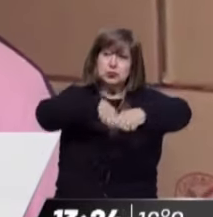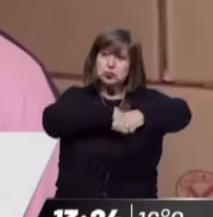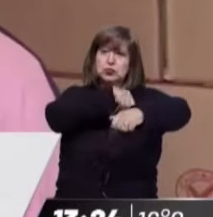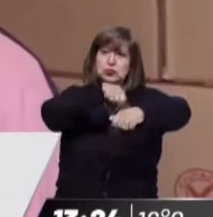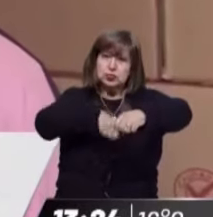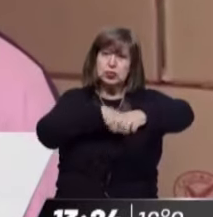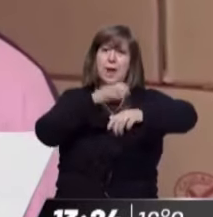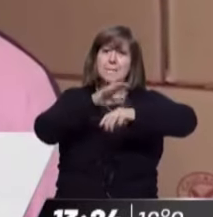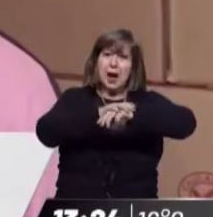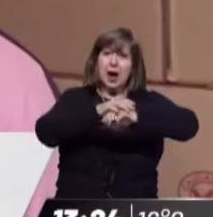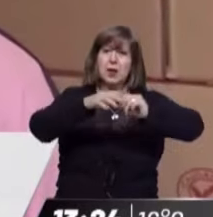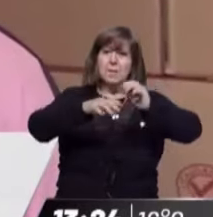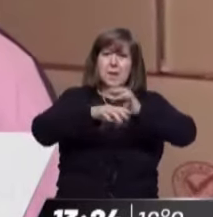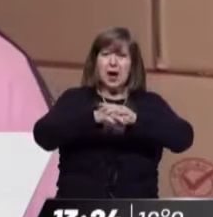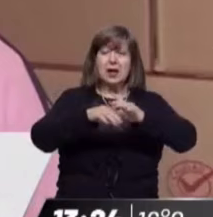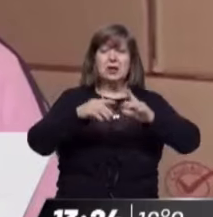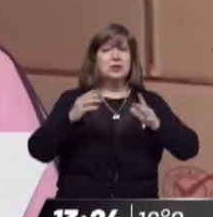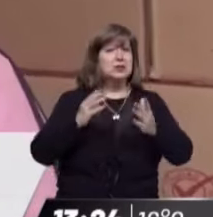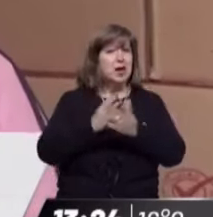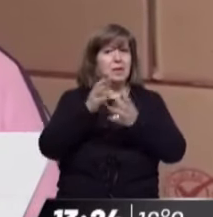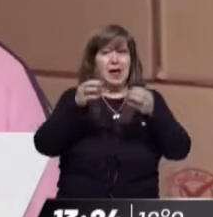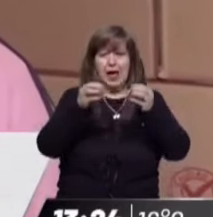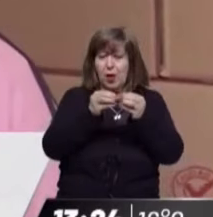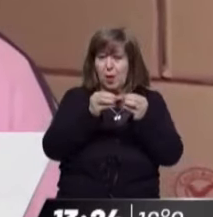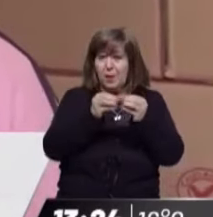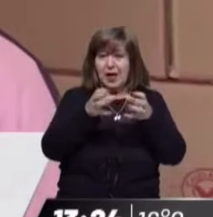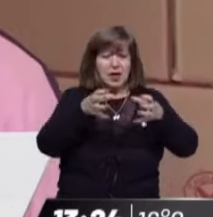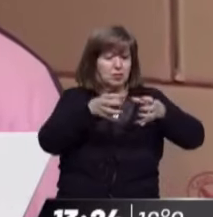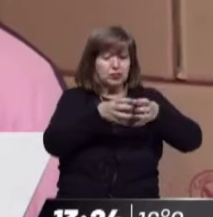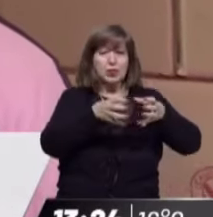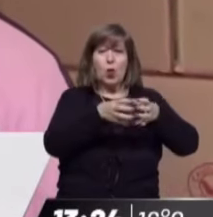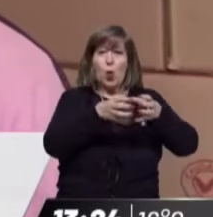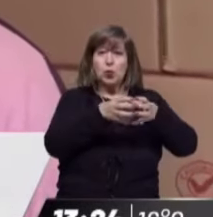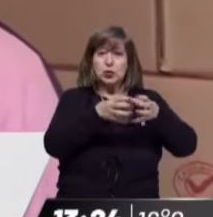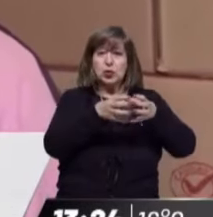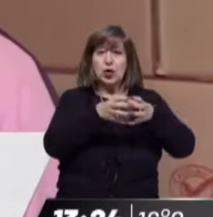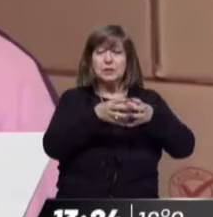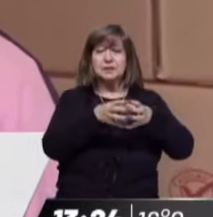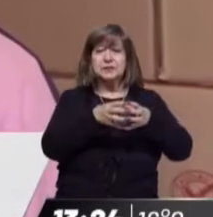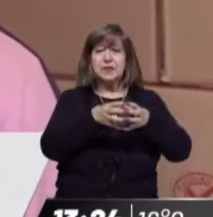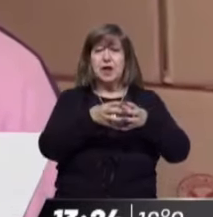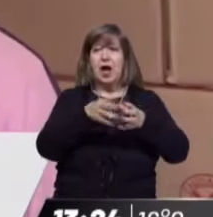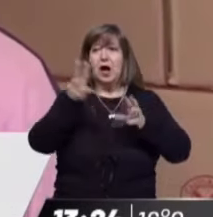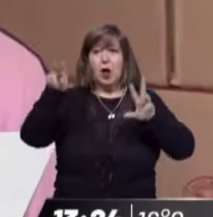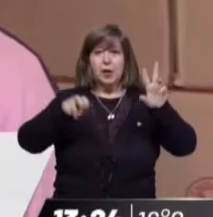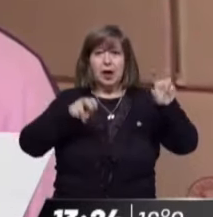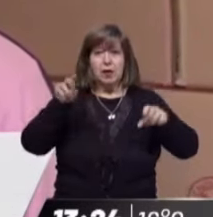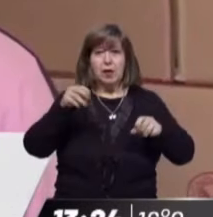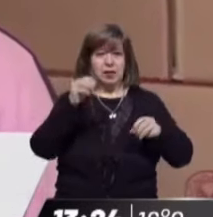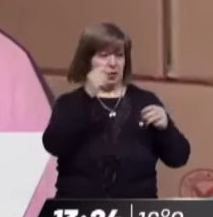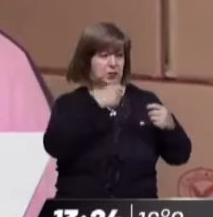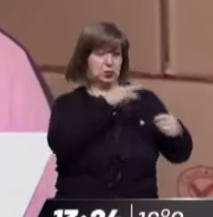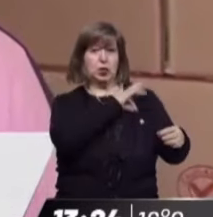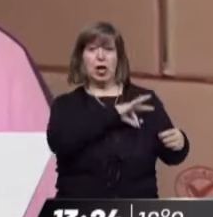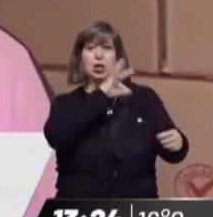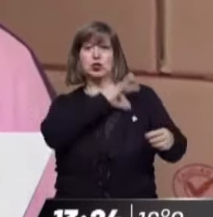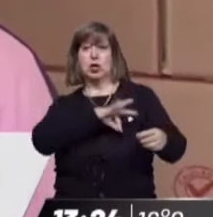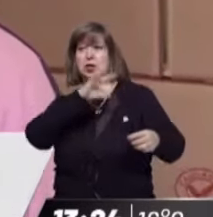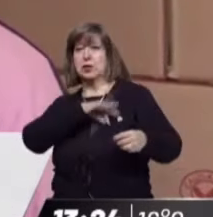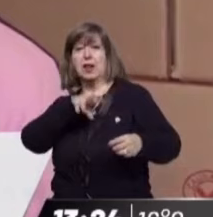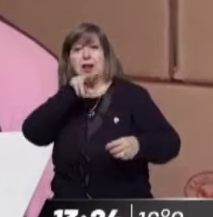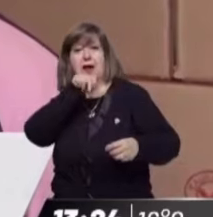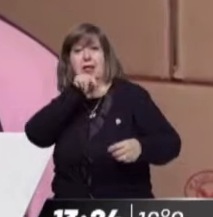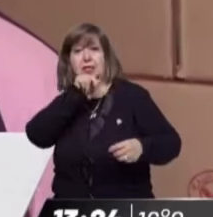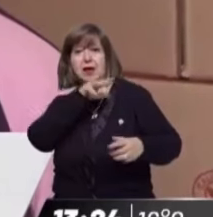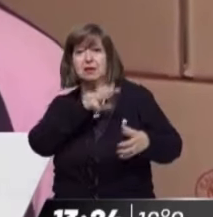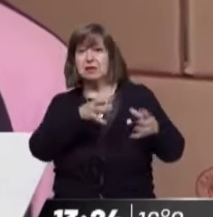acá cada una de las personas que están acá son emprendedores son trabajadores nadie cobra un un centavo por por